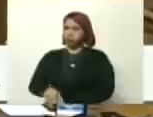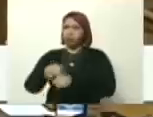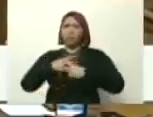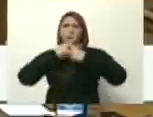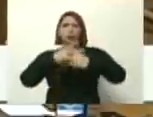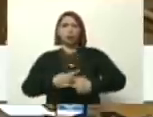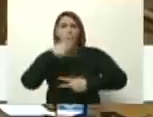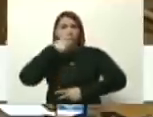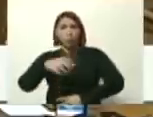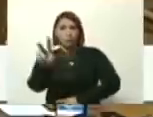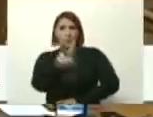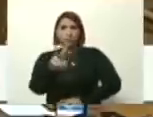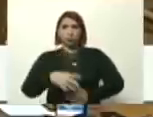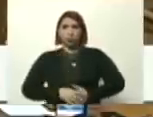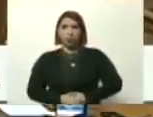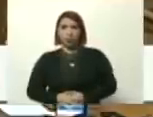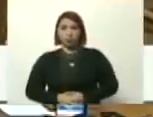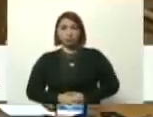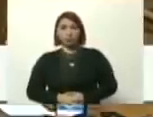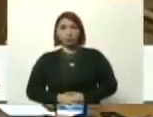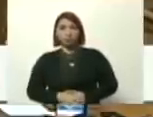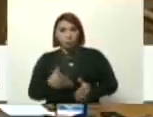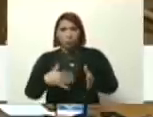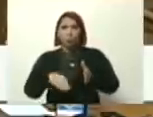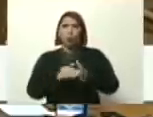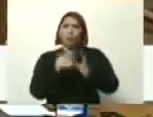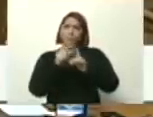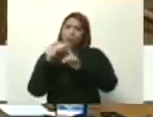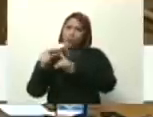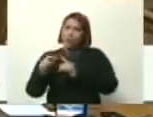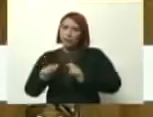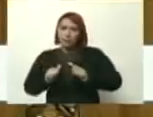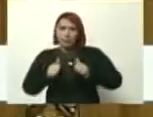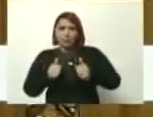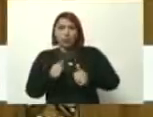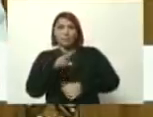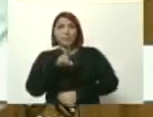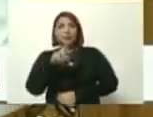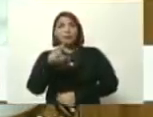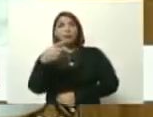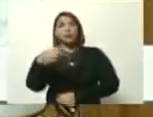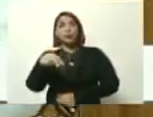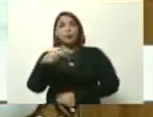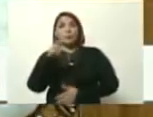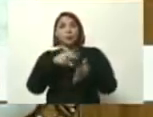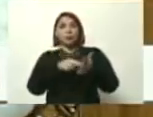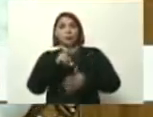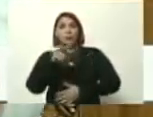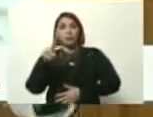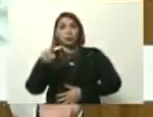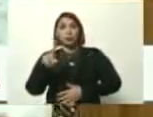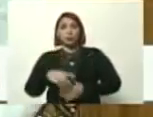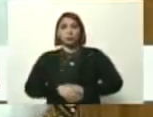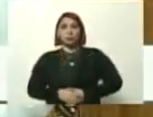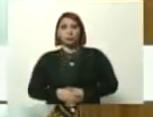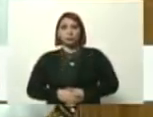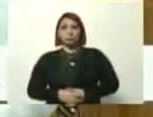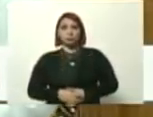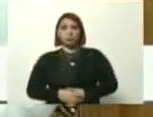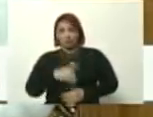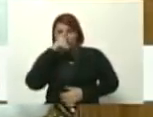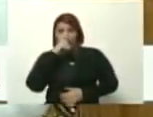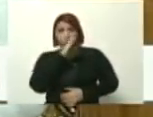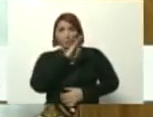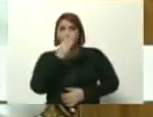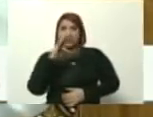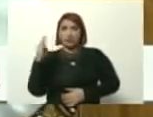pueblo venezolano. Por eso vuelvo a mis palabras iniciales. 21 de noviembre de 2021, en la era bicentenaria de